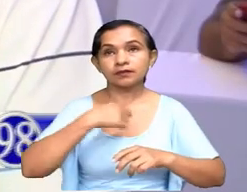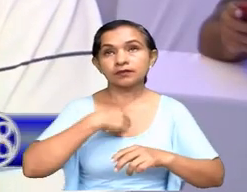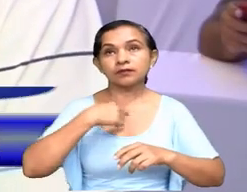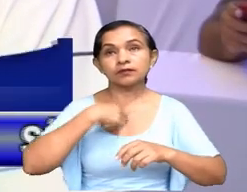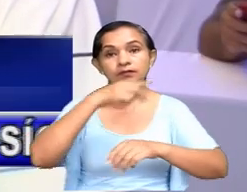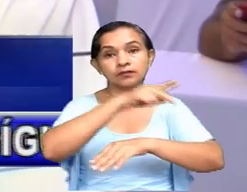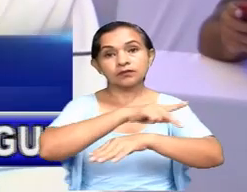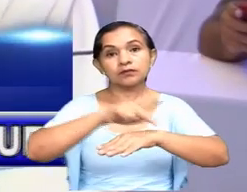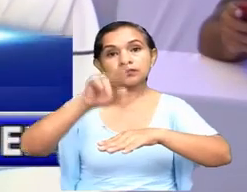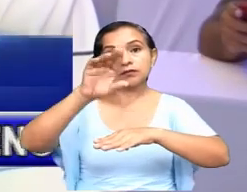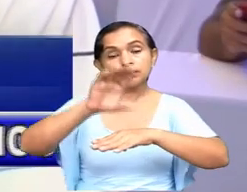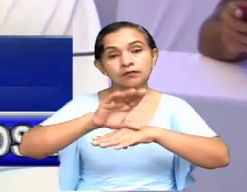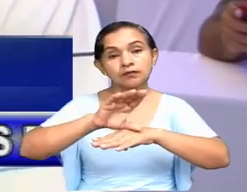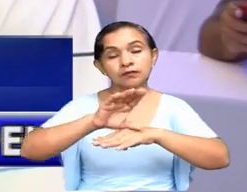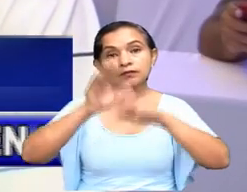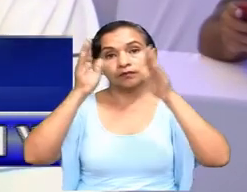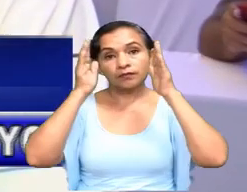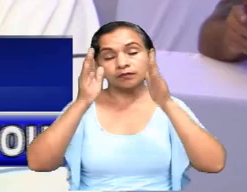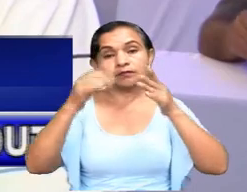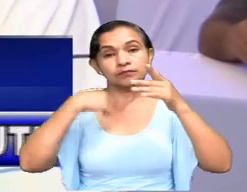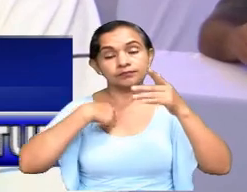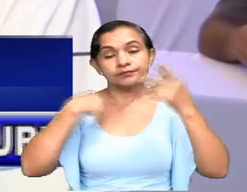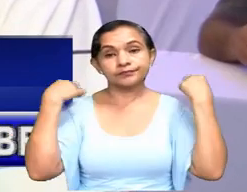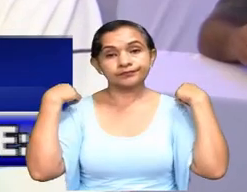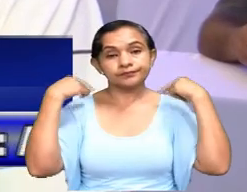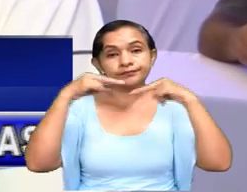Cabeza en el área de comercio y servicio, ¿verdad? Imparto